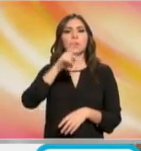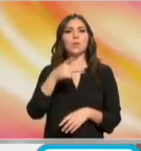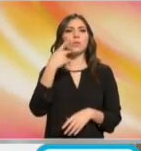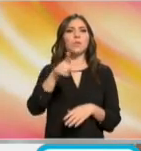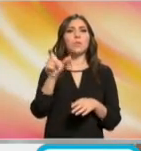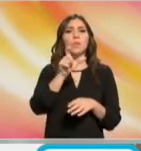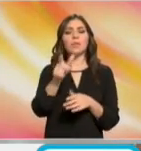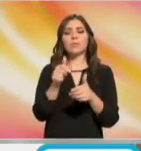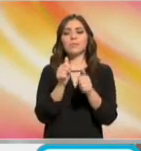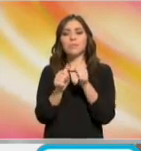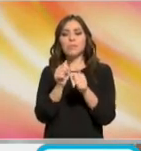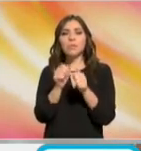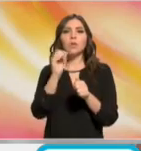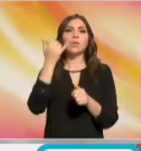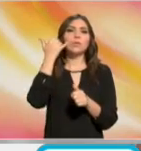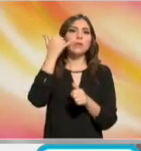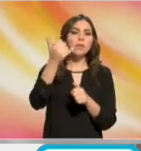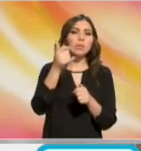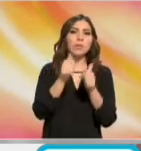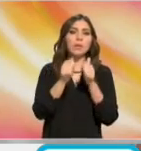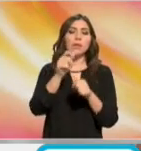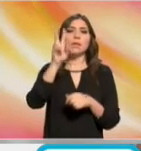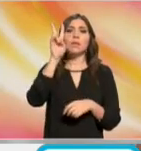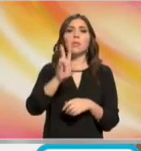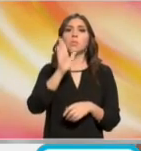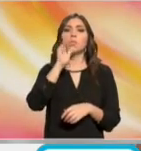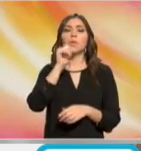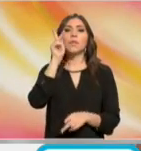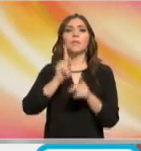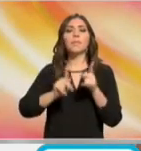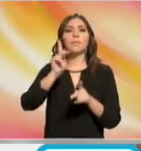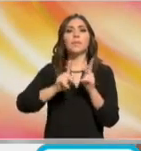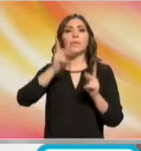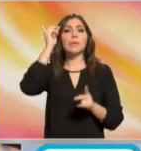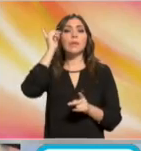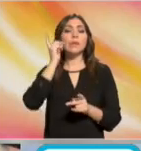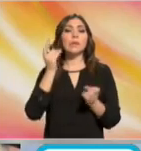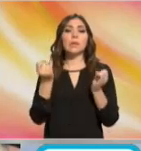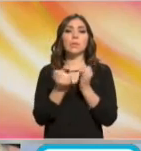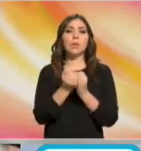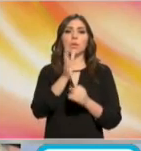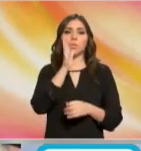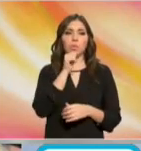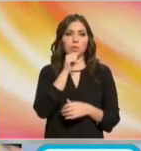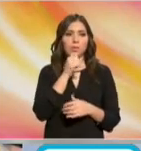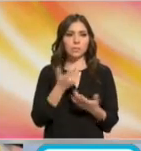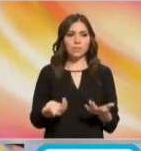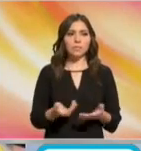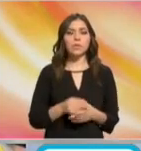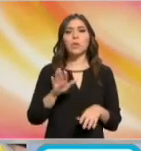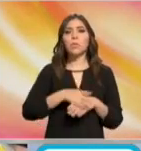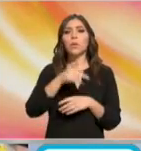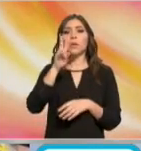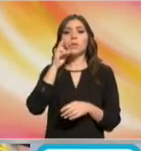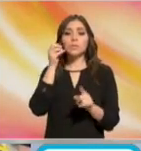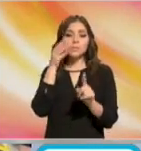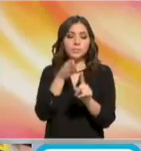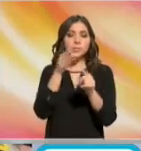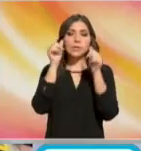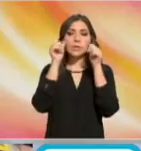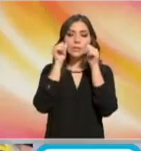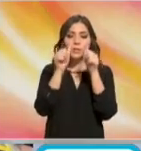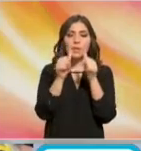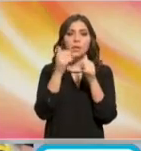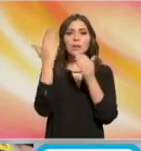estos aparatos irrumpen nuestra calidad de sueño. ¿No les ha pasado? Sí. Claro. Sí, sí, Te sí. quedas clavado en el teléfono, en la